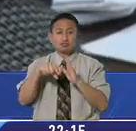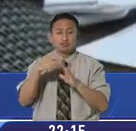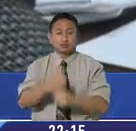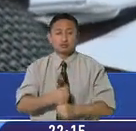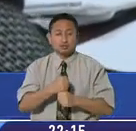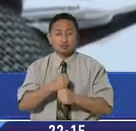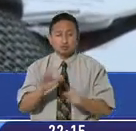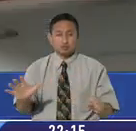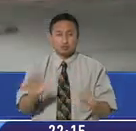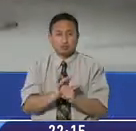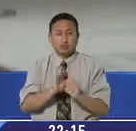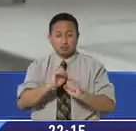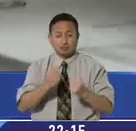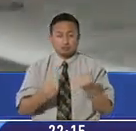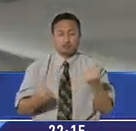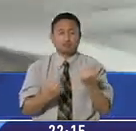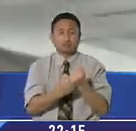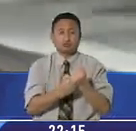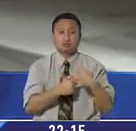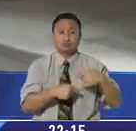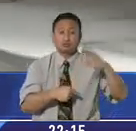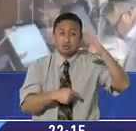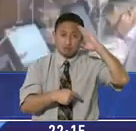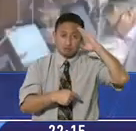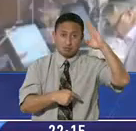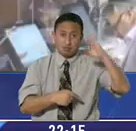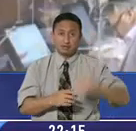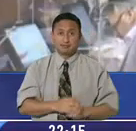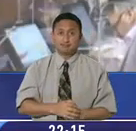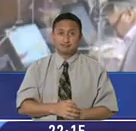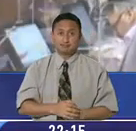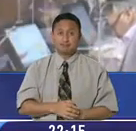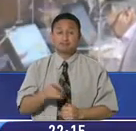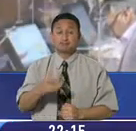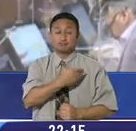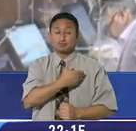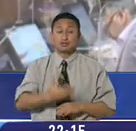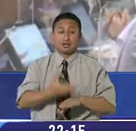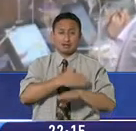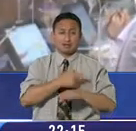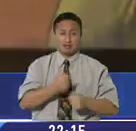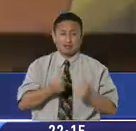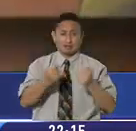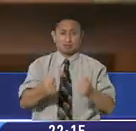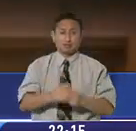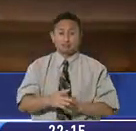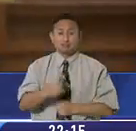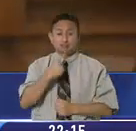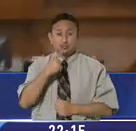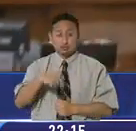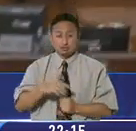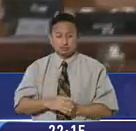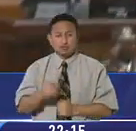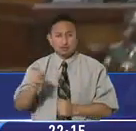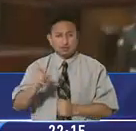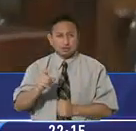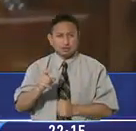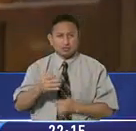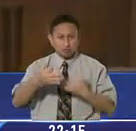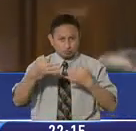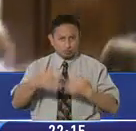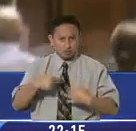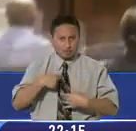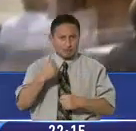seguridad integral y el fortalecimiento de la fuerza pública enviado por el Ejecutivo. Dicen que quieren garantías en